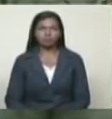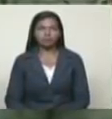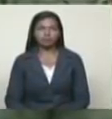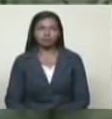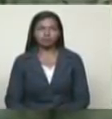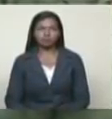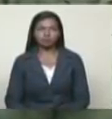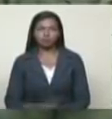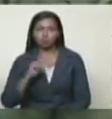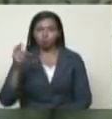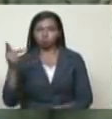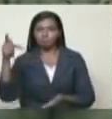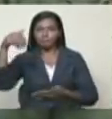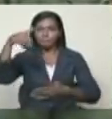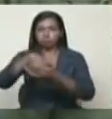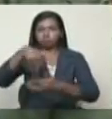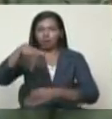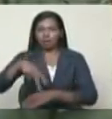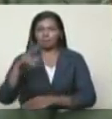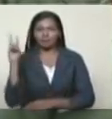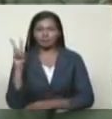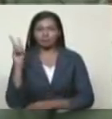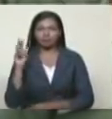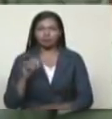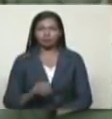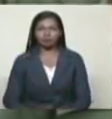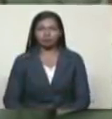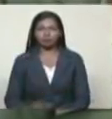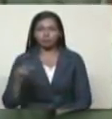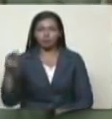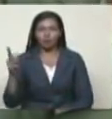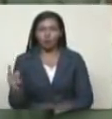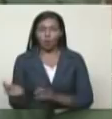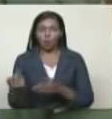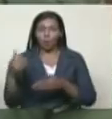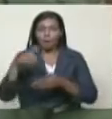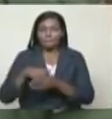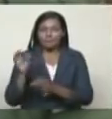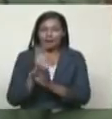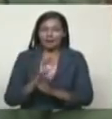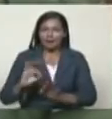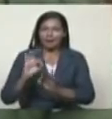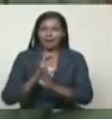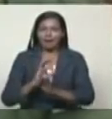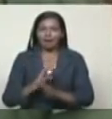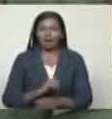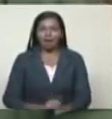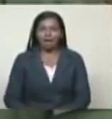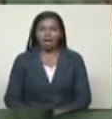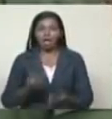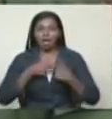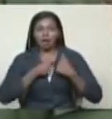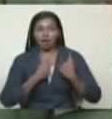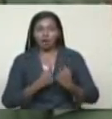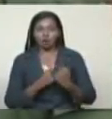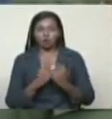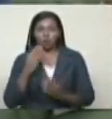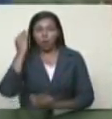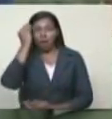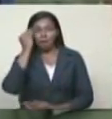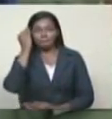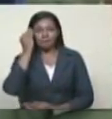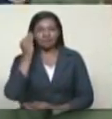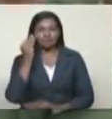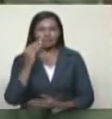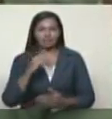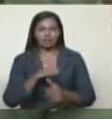no entre ni por un milímetro en el corazón, en la mente de ningún